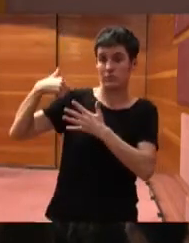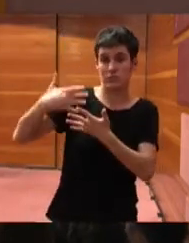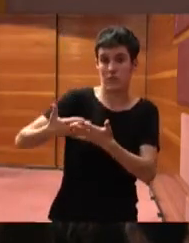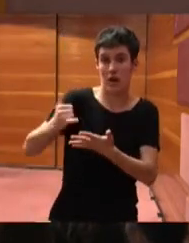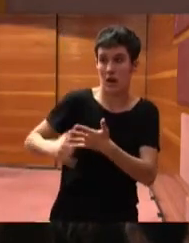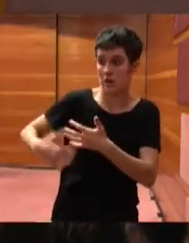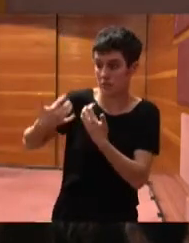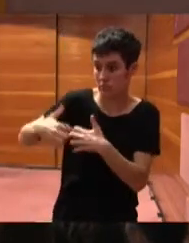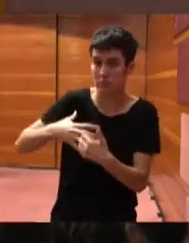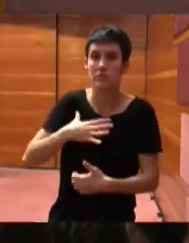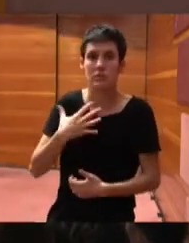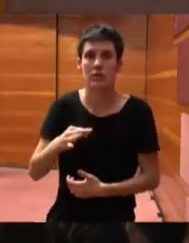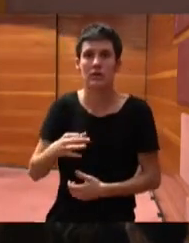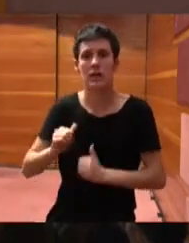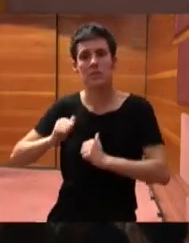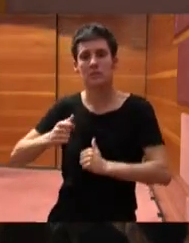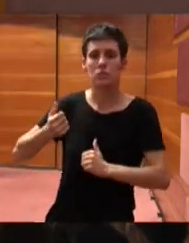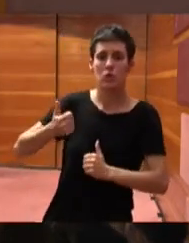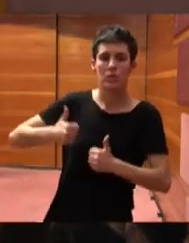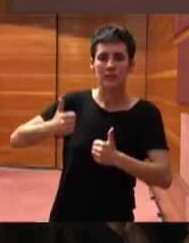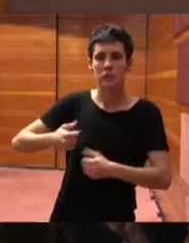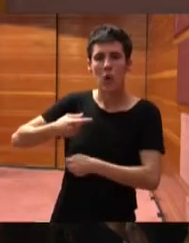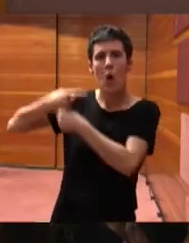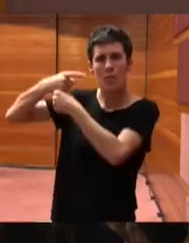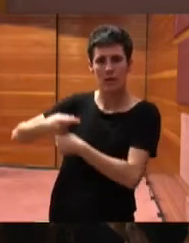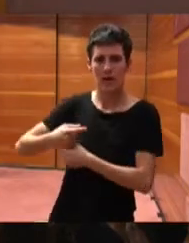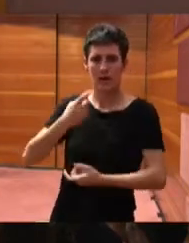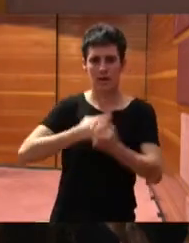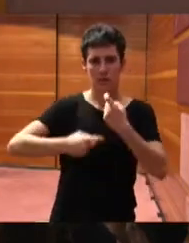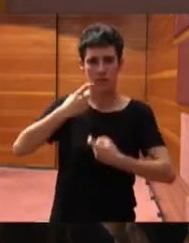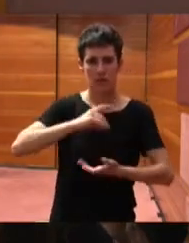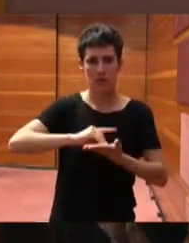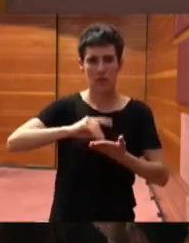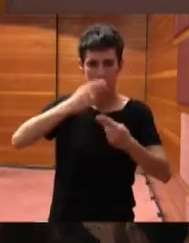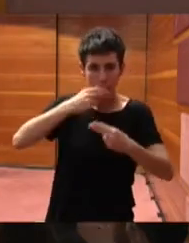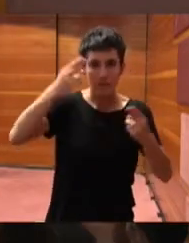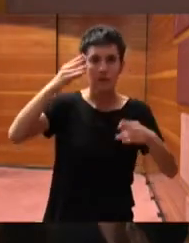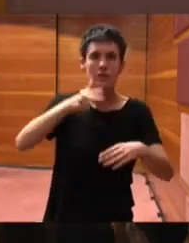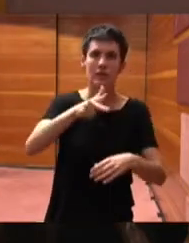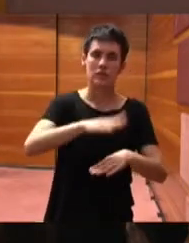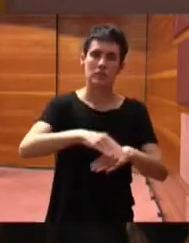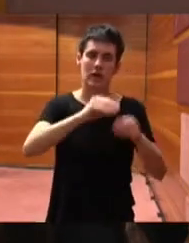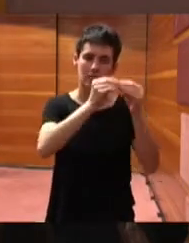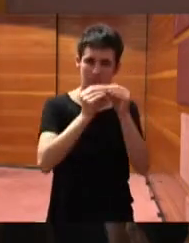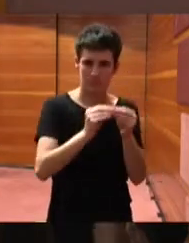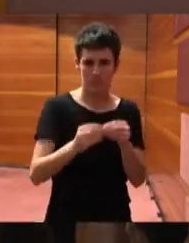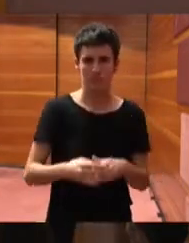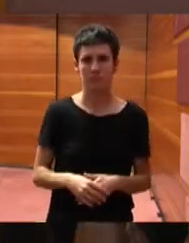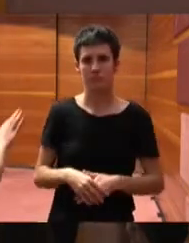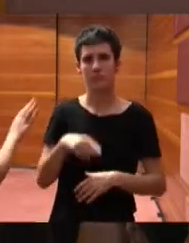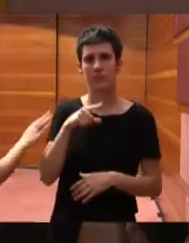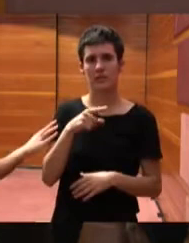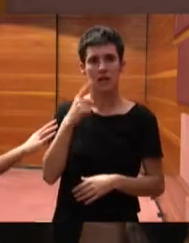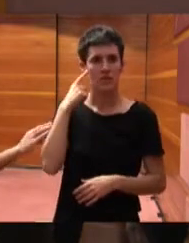círculo. Ya nos estamos empezando a obligar a publicar datos abiertos y a dar derecho a que se reutilicen. Este es